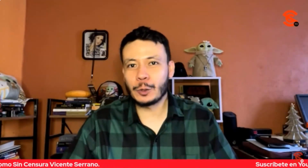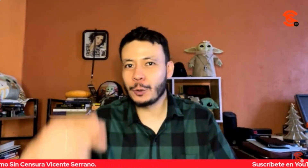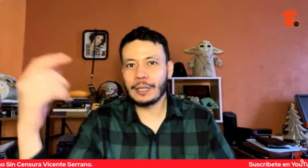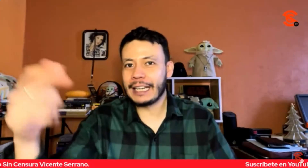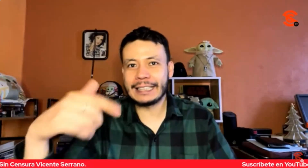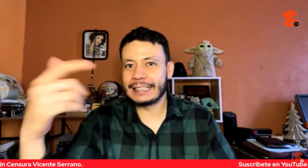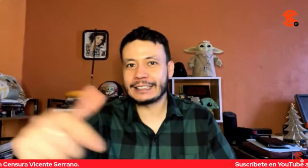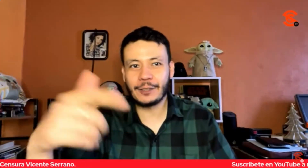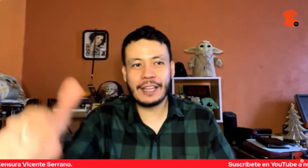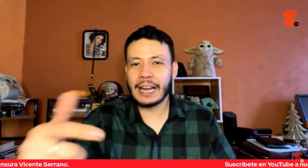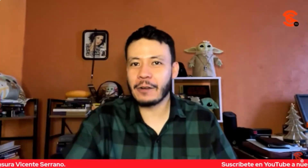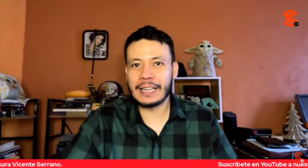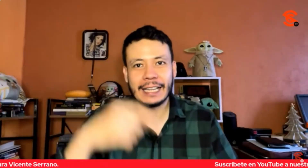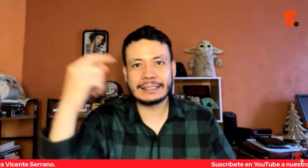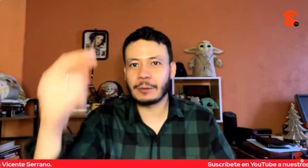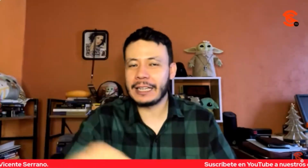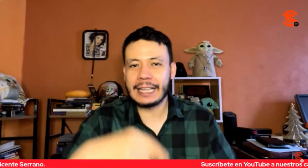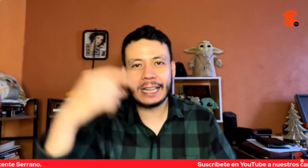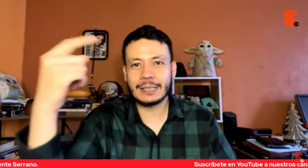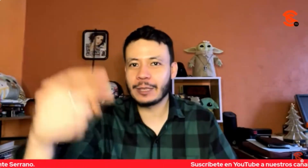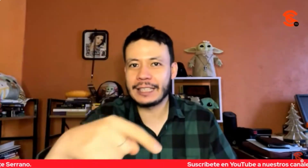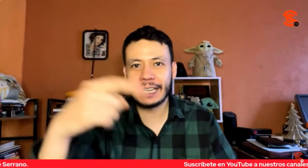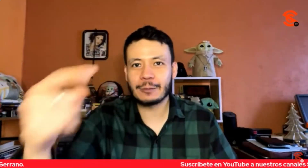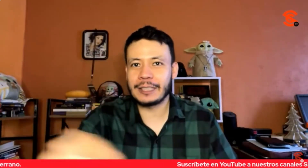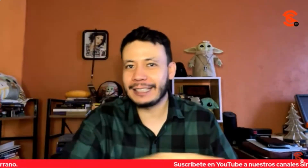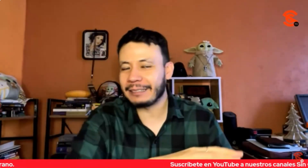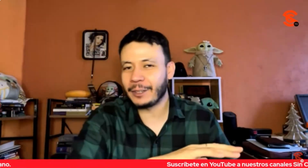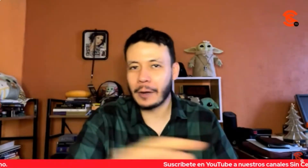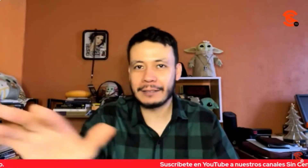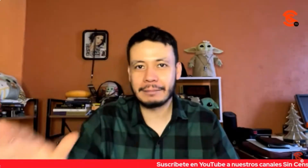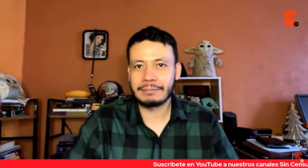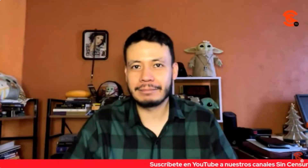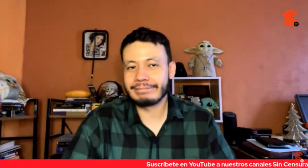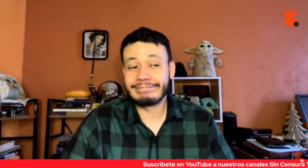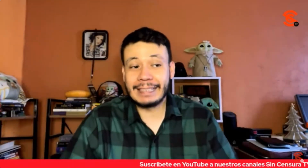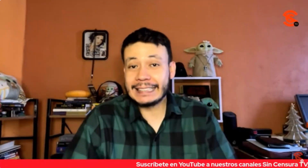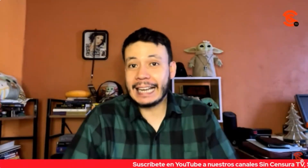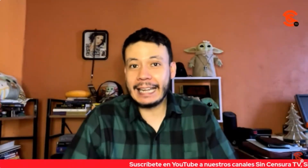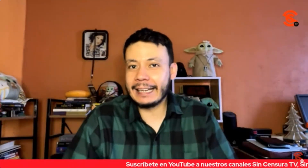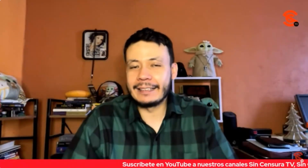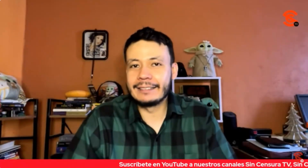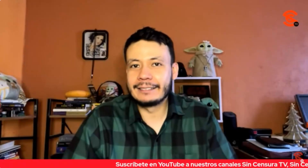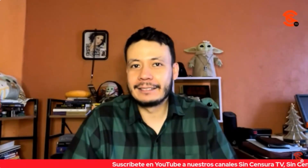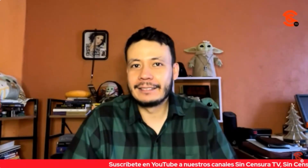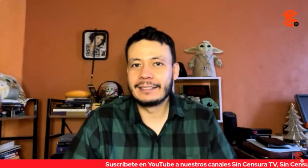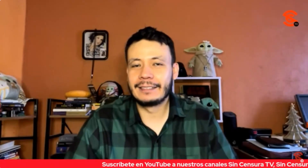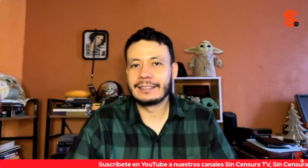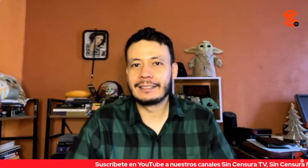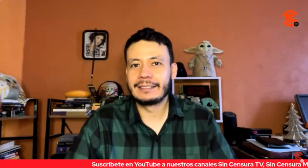Que si cuando tú en la tentación de algo le das vuelta y le das vuelta y le das vuelta, híjole, vas a caer